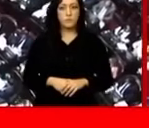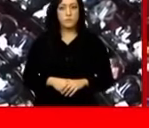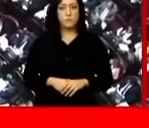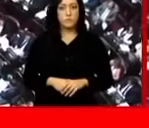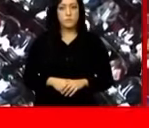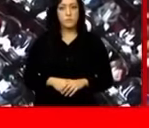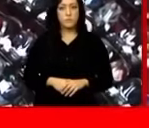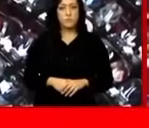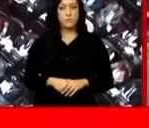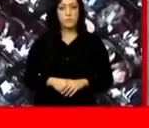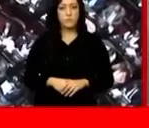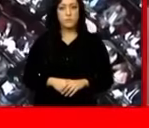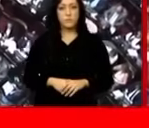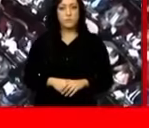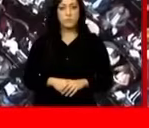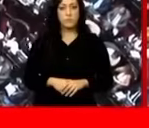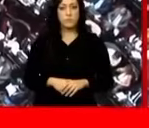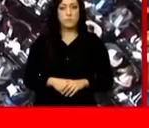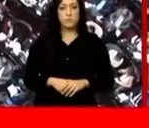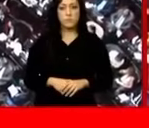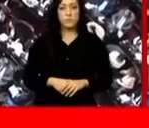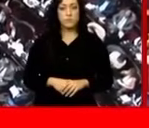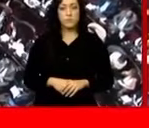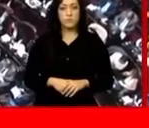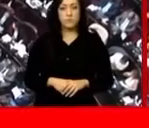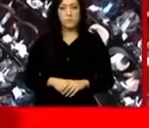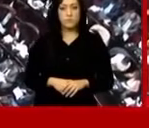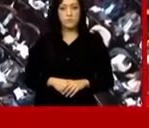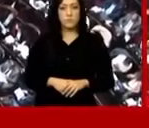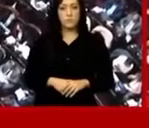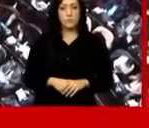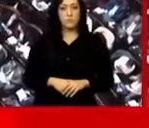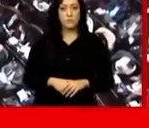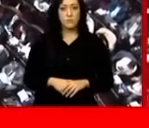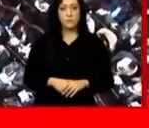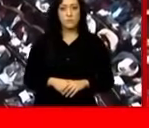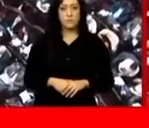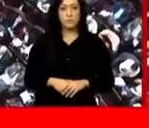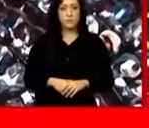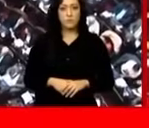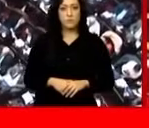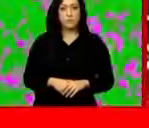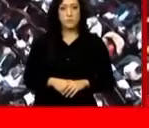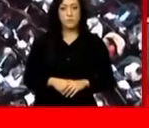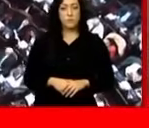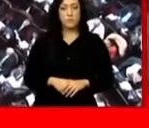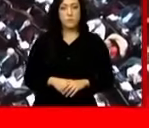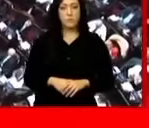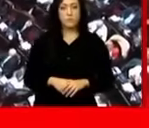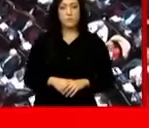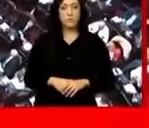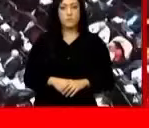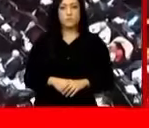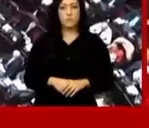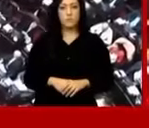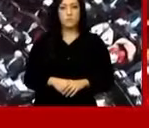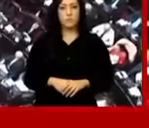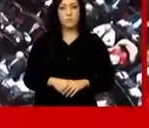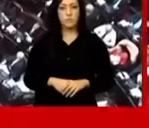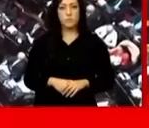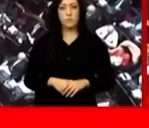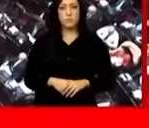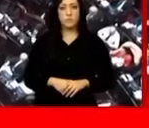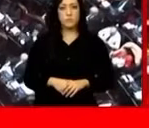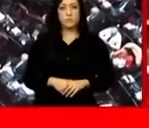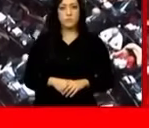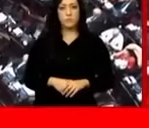9%? Está desacelerando, sí, está desacelerando. Es posible, es muy posible que en abril tengamos una inflación de un dígito. Después hay que tratar de comprender